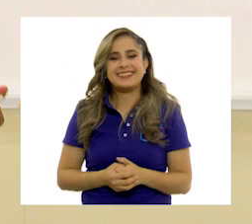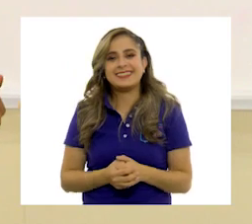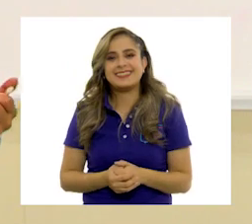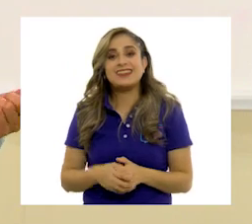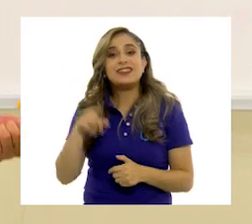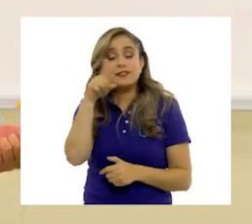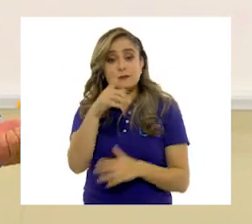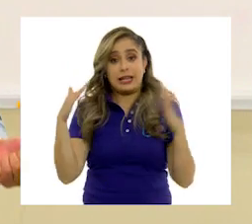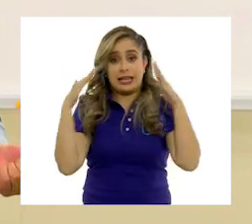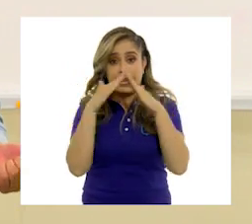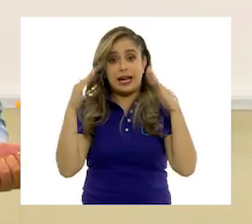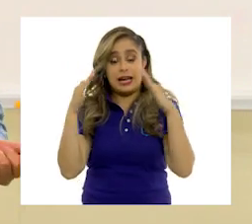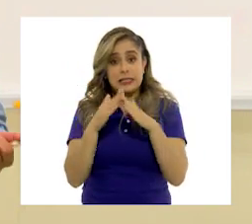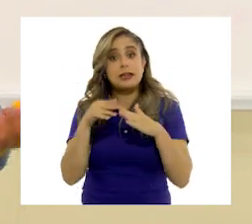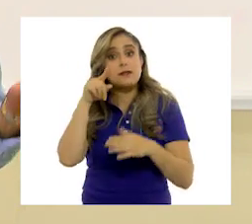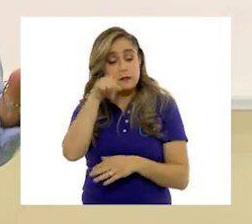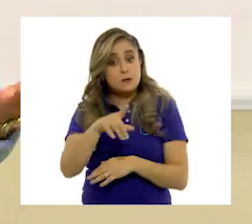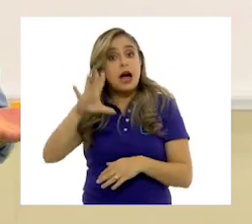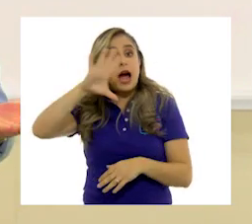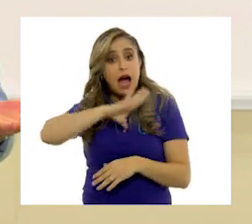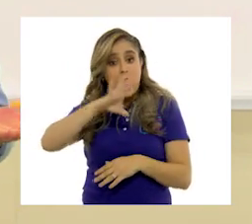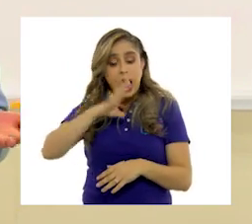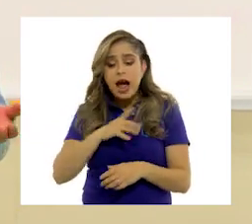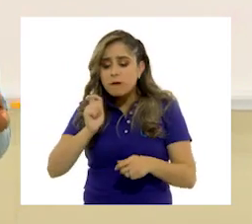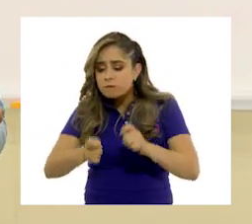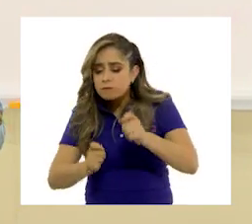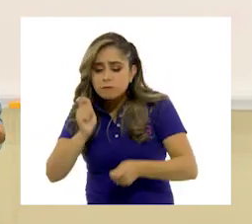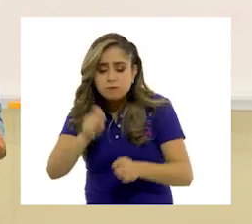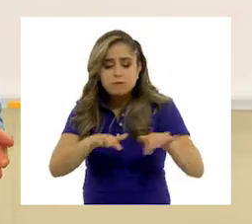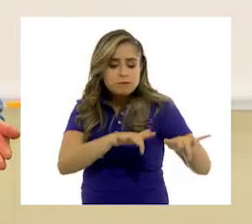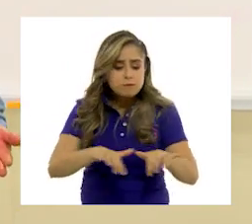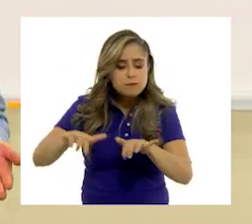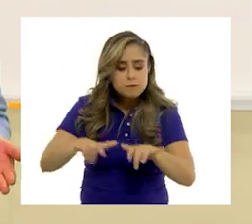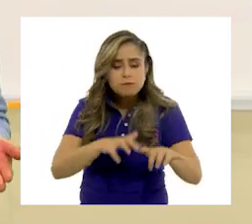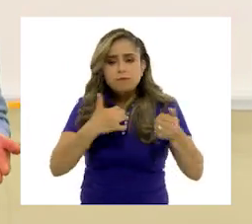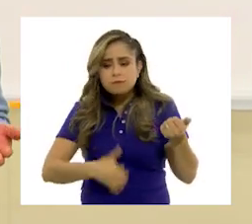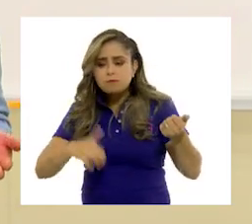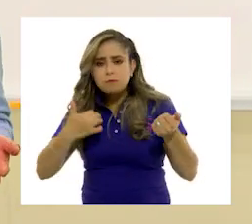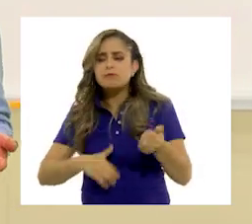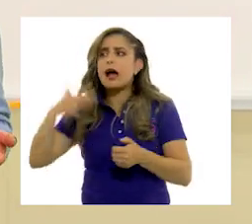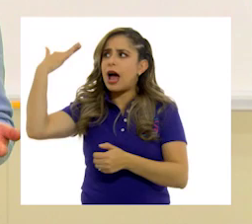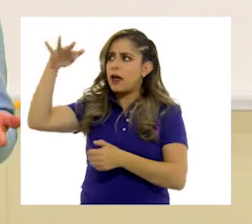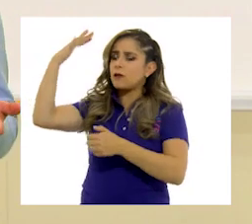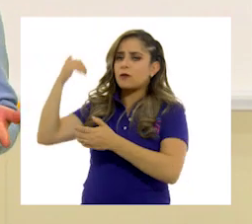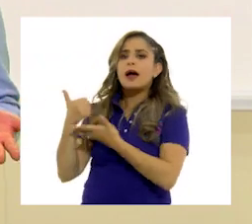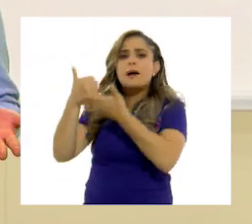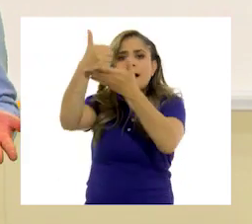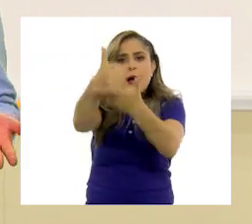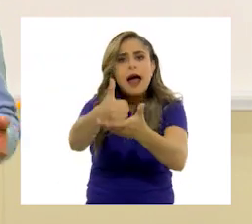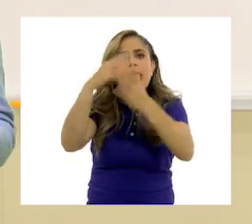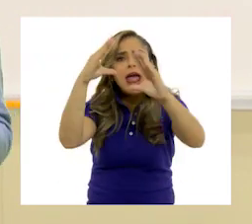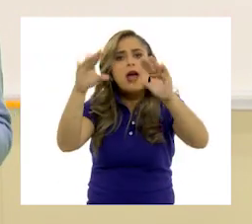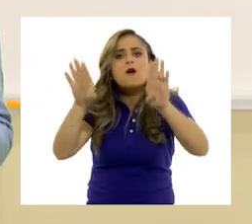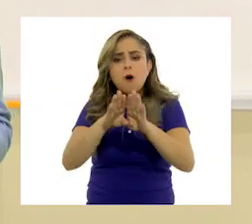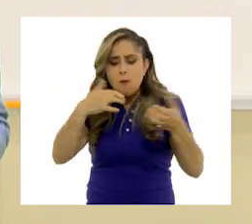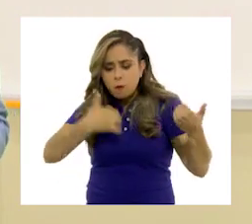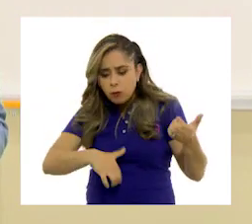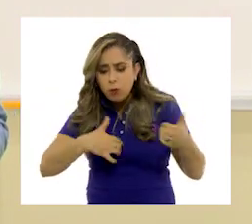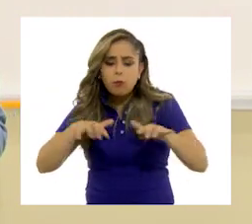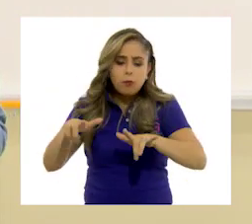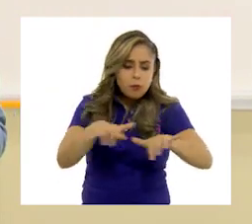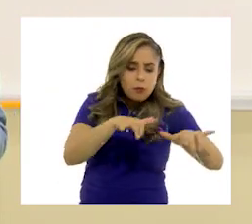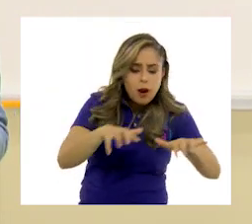Si en casa tienes la fortuna de contar con un instrumento, puedes pedir a un adulto que te muestre la forma de tocarlo y, ¿por qué